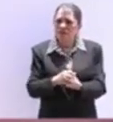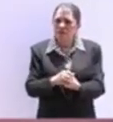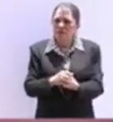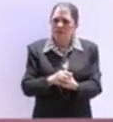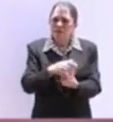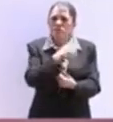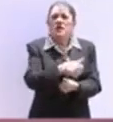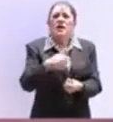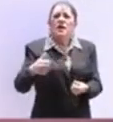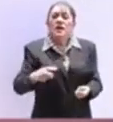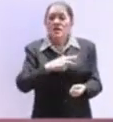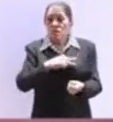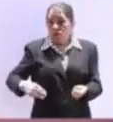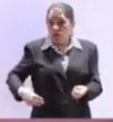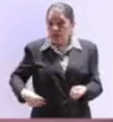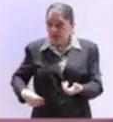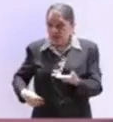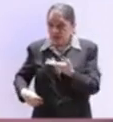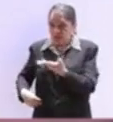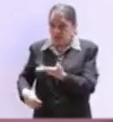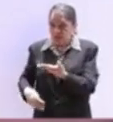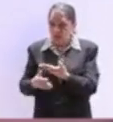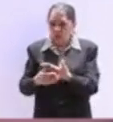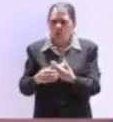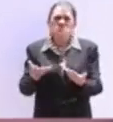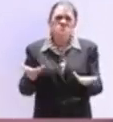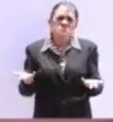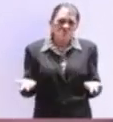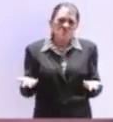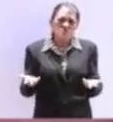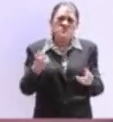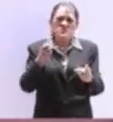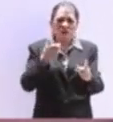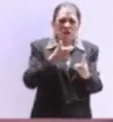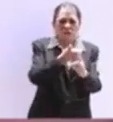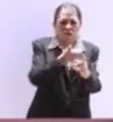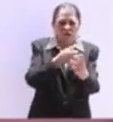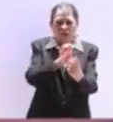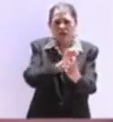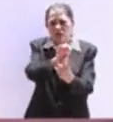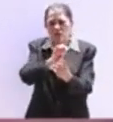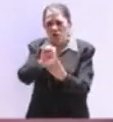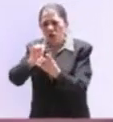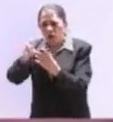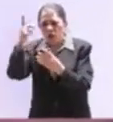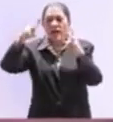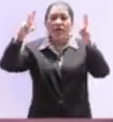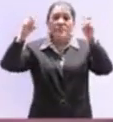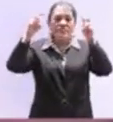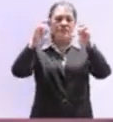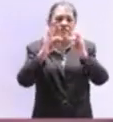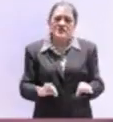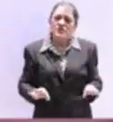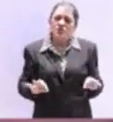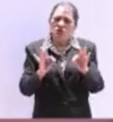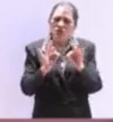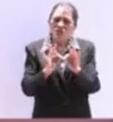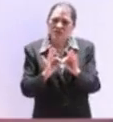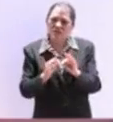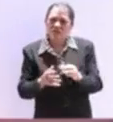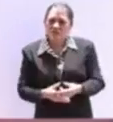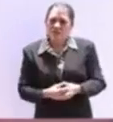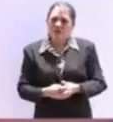municipios han ido a temas importantes, como ya lo hemos comentado, la urbanización, el agua potable, el drenaje,